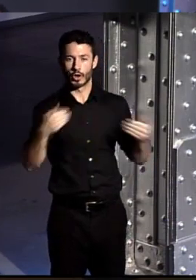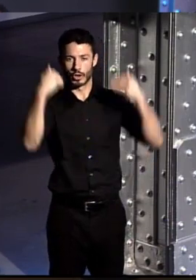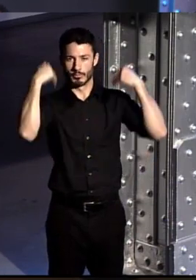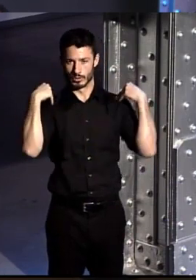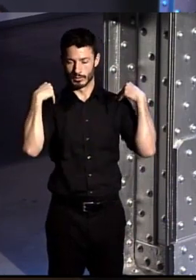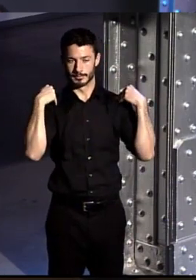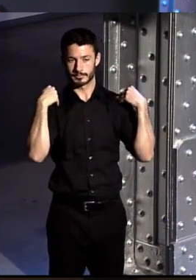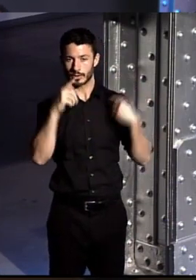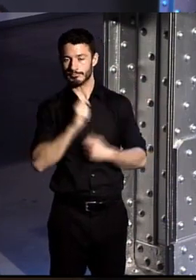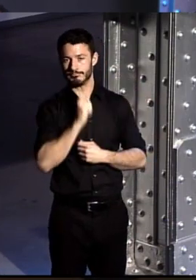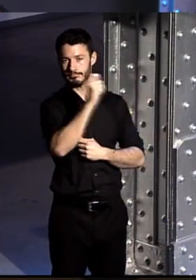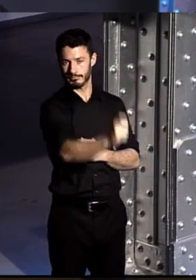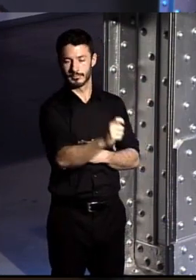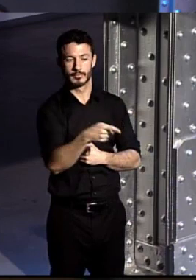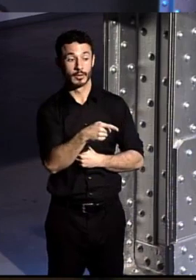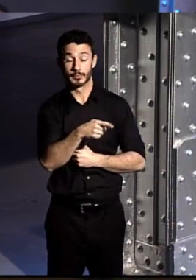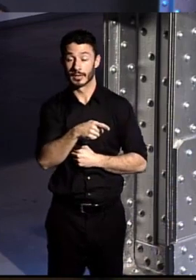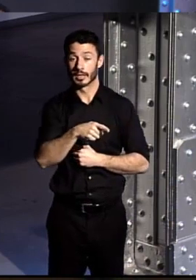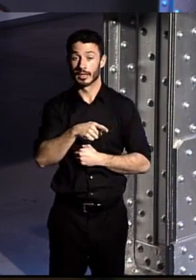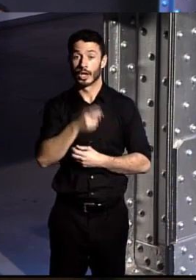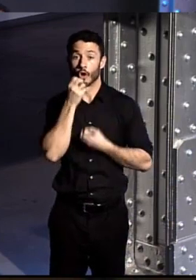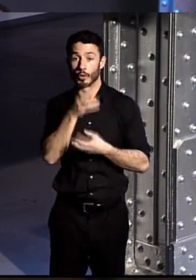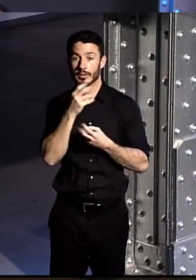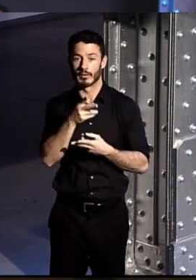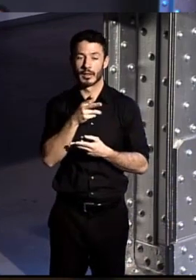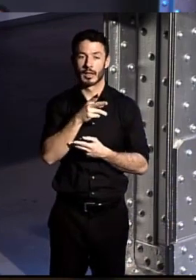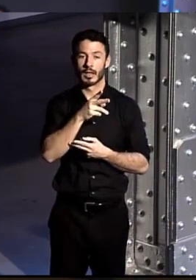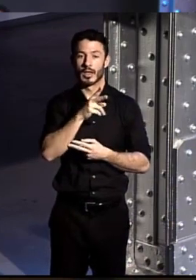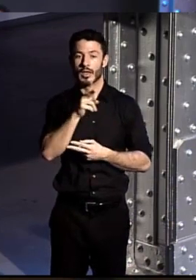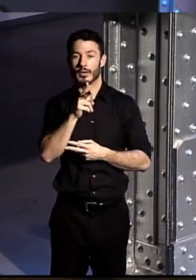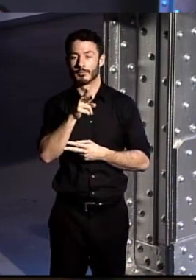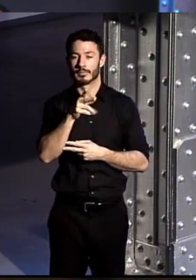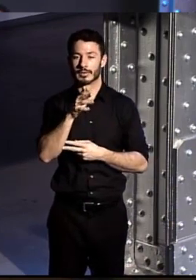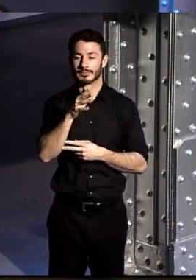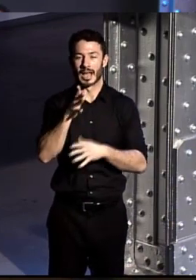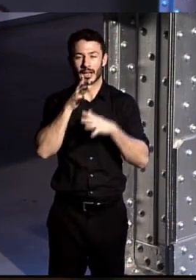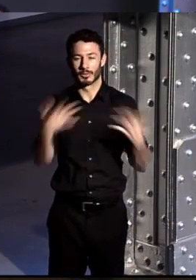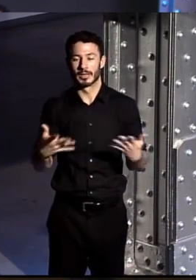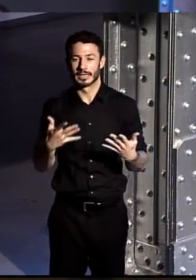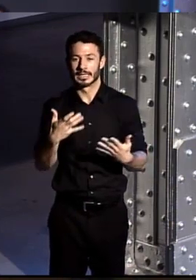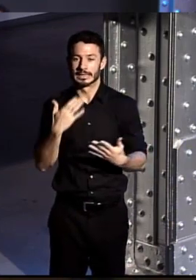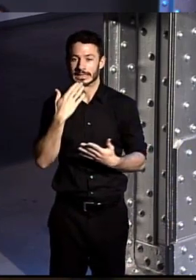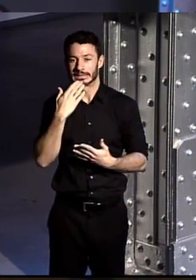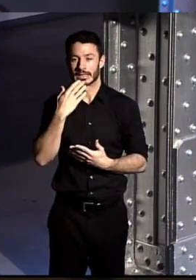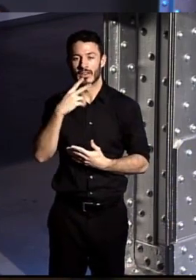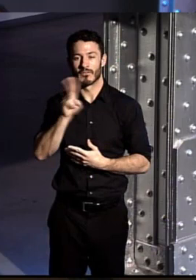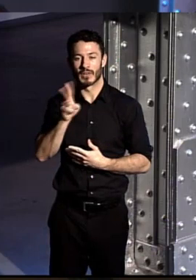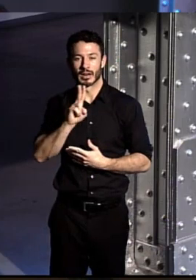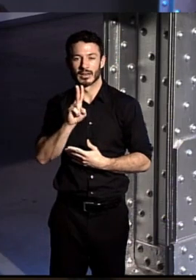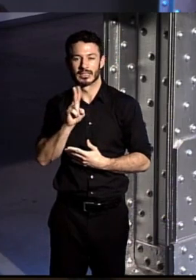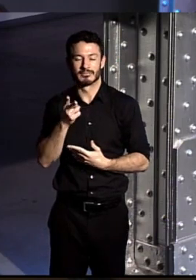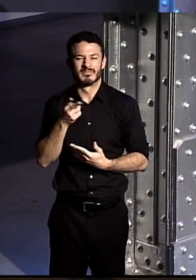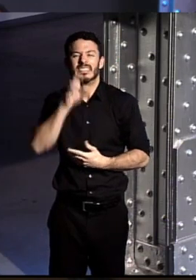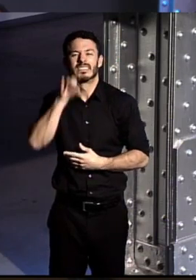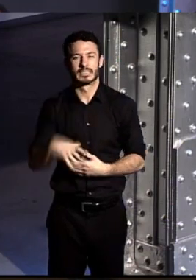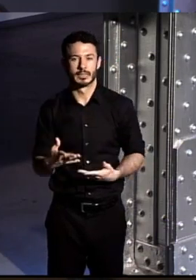se comentaba de quién es el Julio o la Julia Verne de nuestros días, claro, es que cuesta un poco porque para empezar